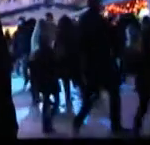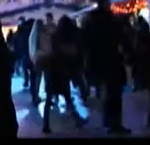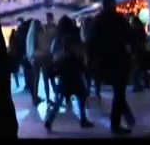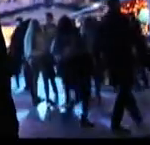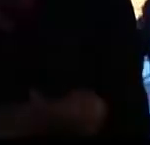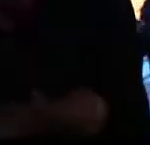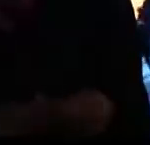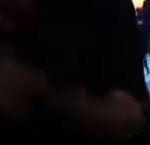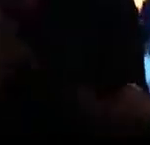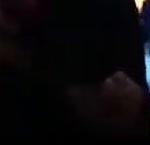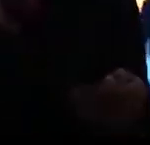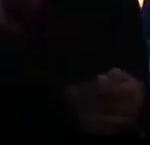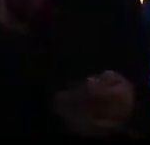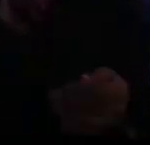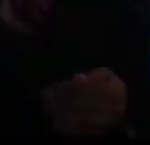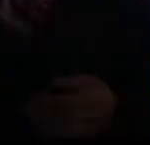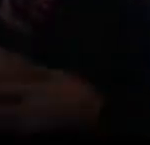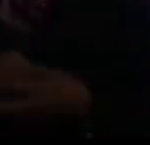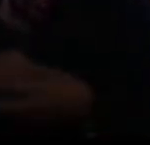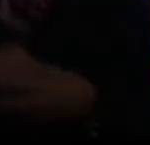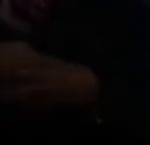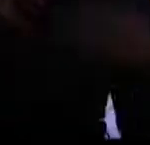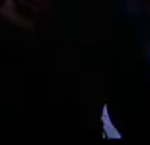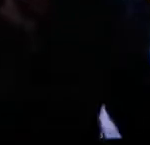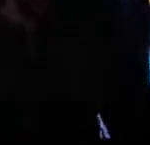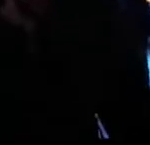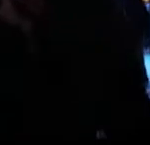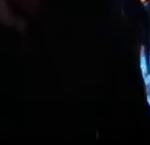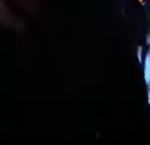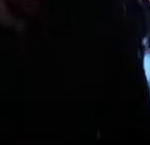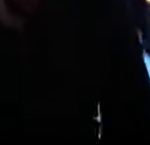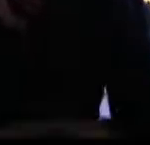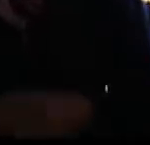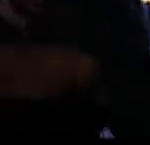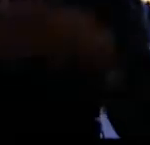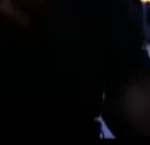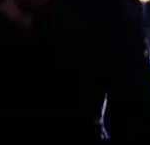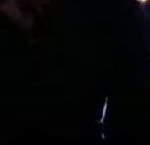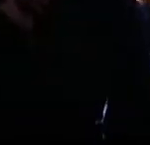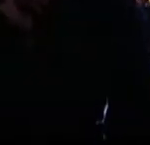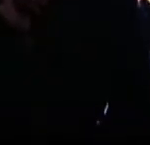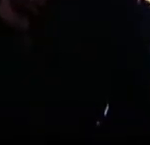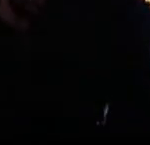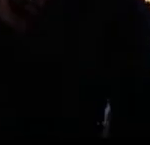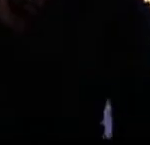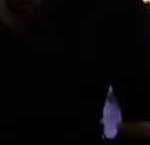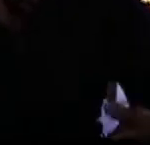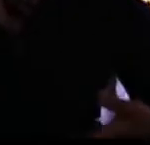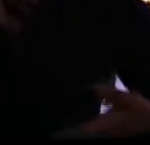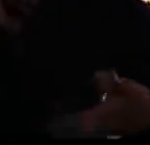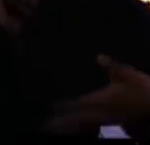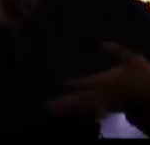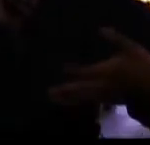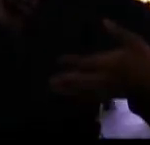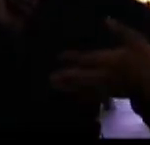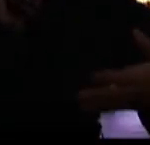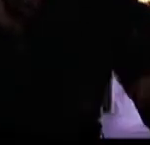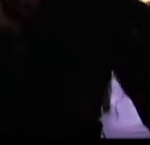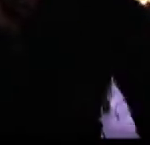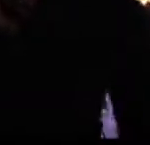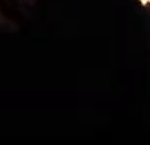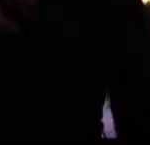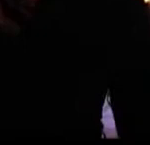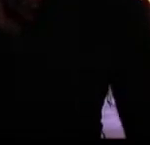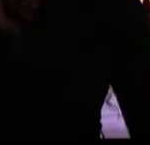estos instantes, jamás imaginé que iba a estar aquí pisando esta plaza. Están dando una entrevista a ustedes.